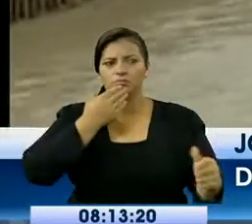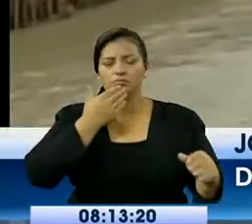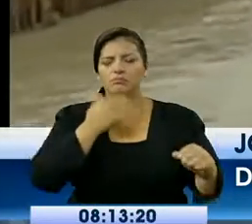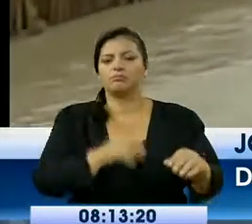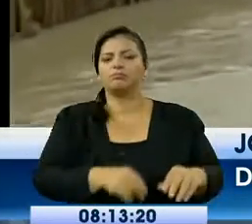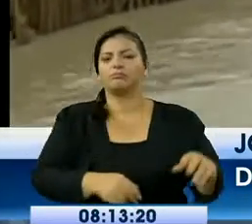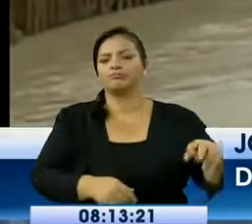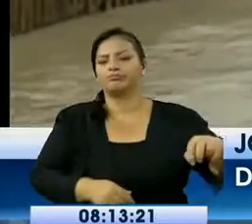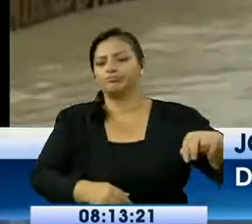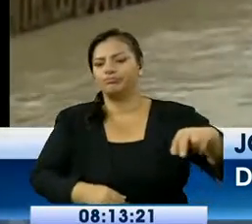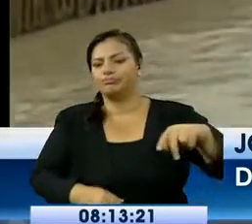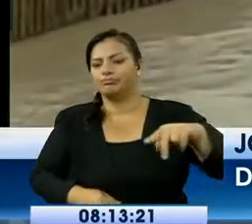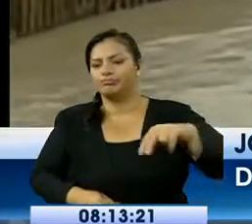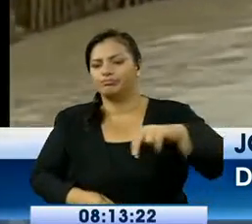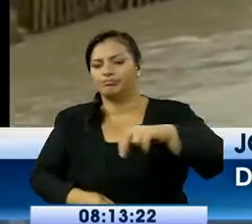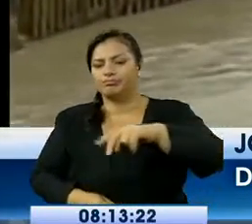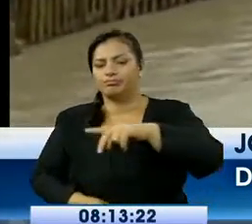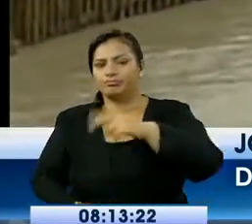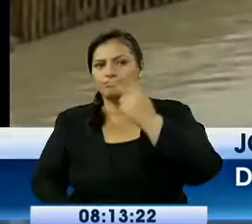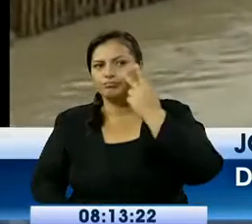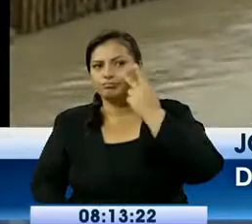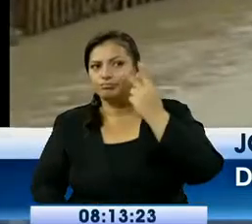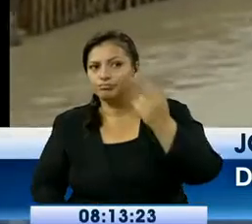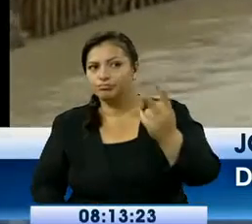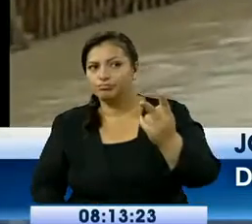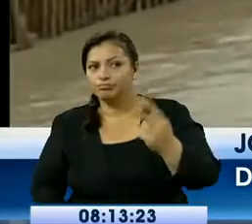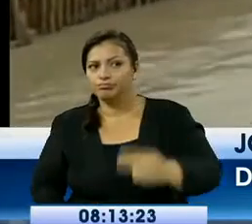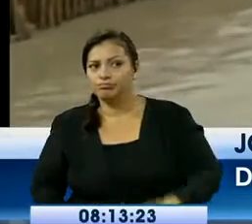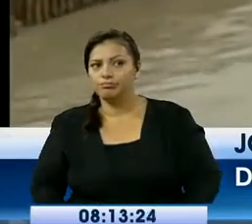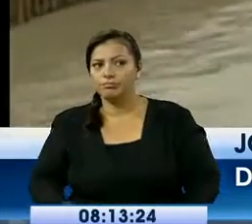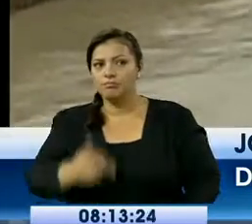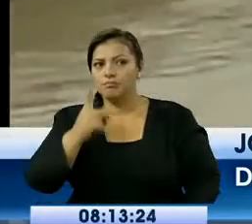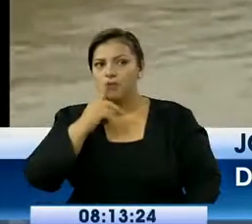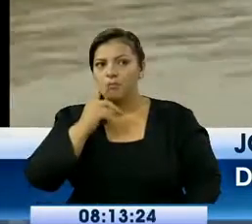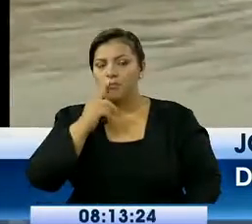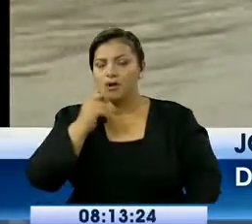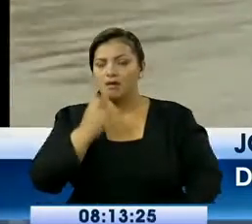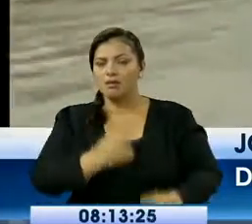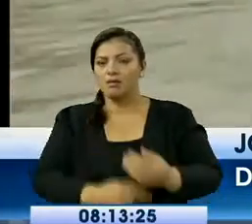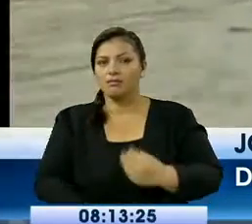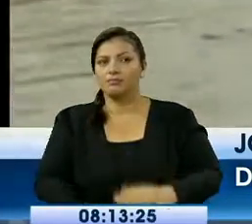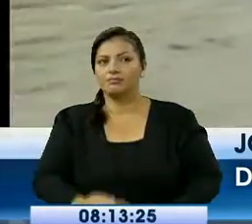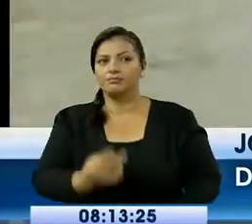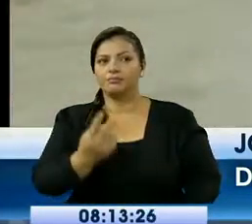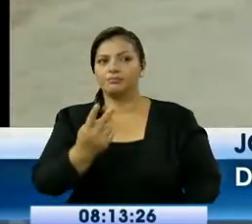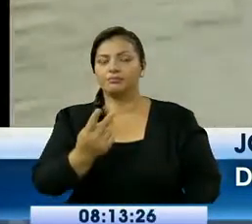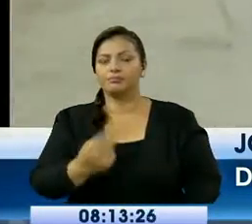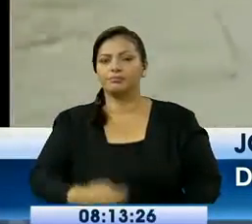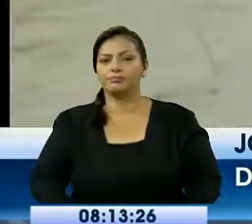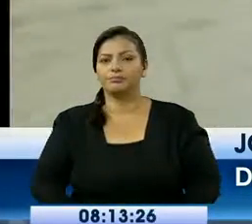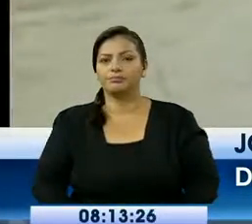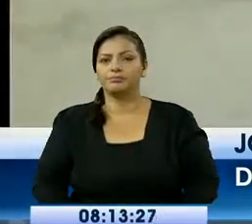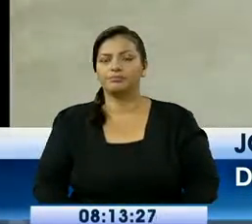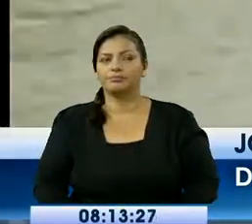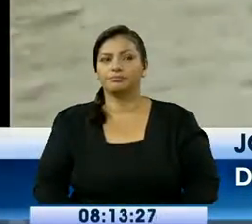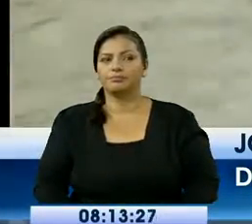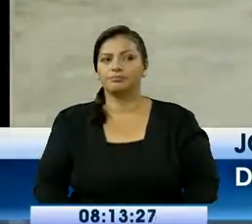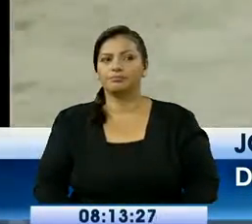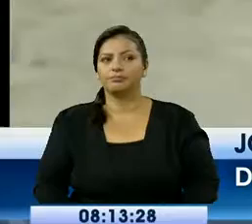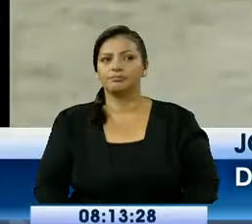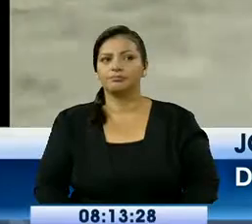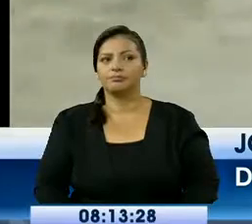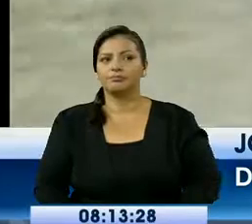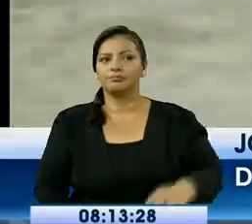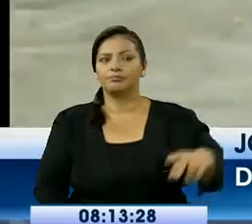trata aparentemente de un padre de familia con sus pequeños niños. Están saliendo en estos momentos de